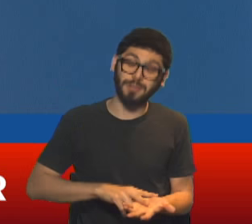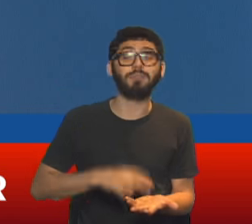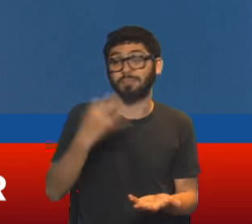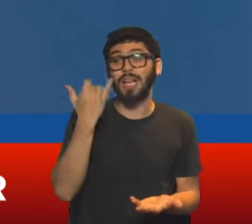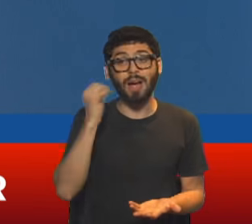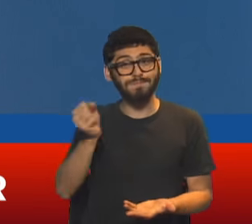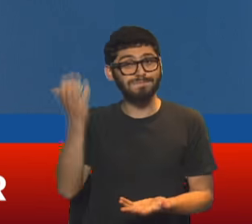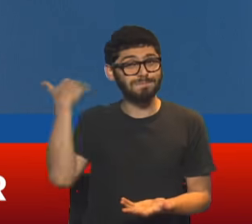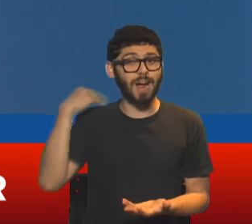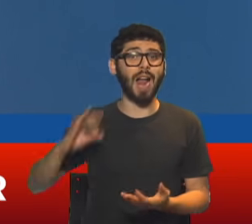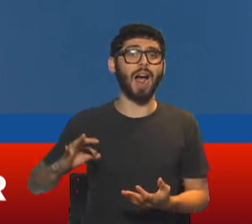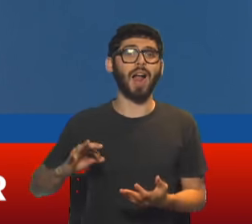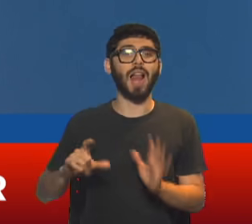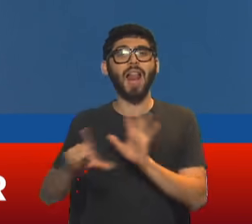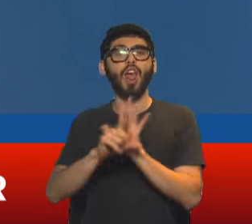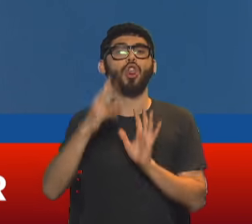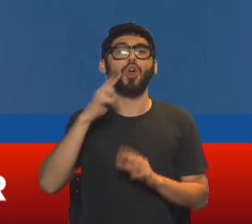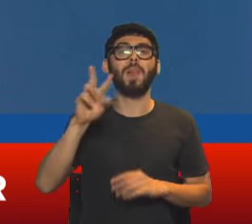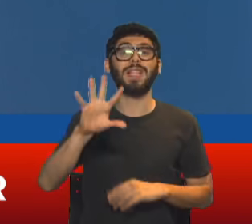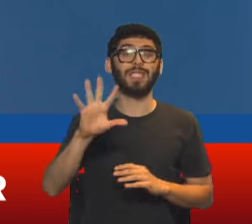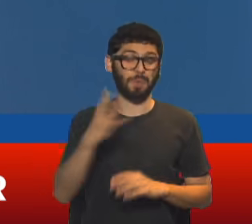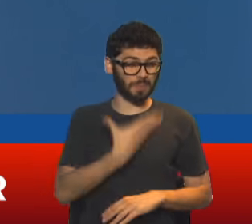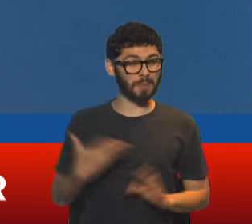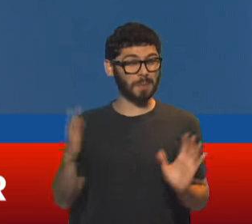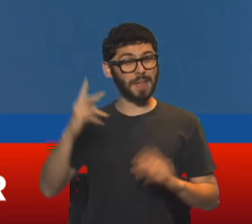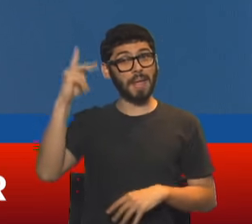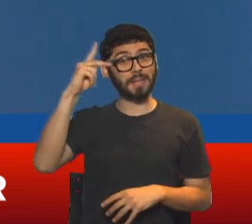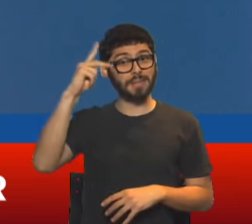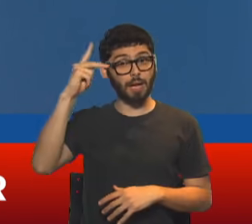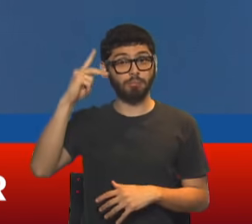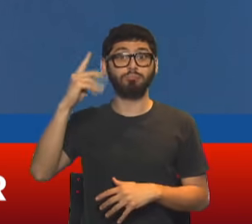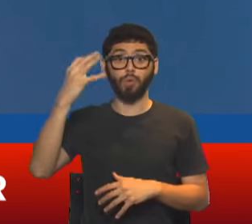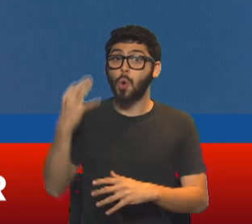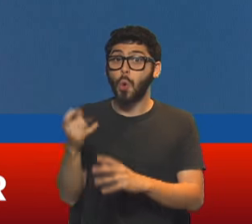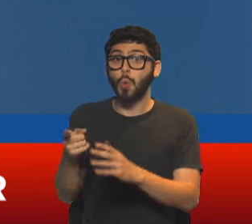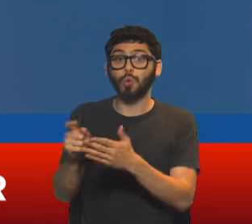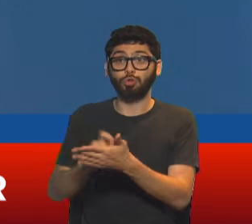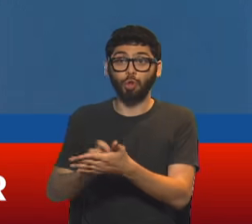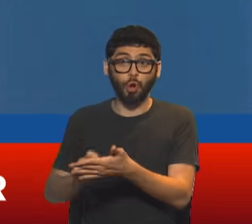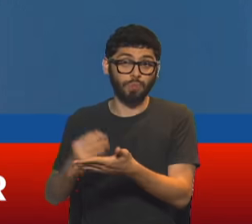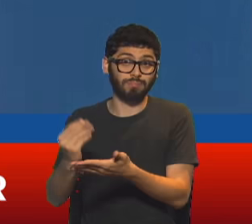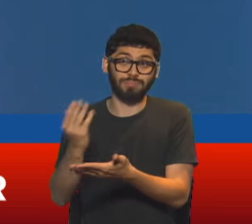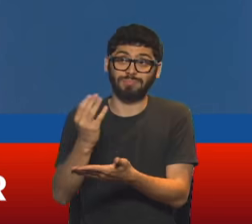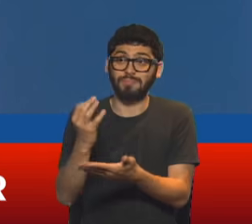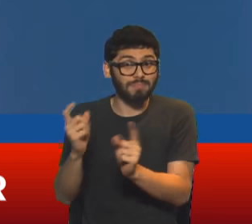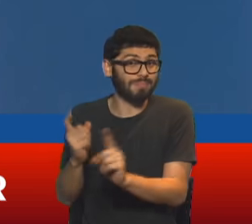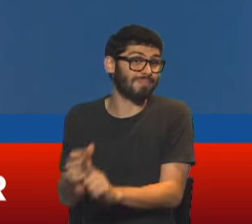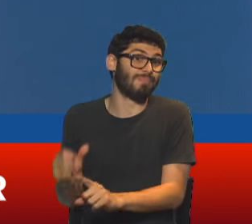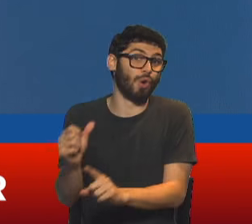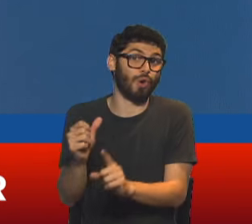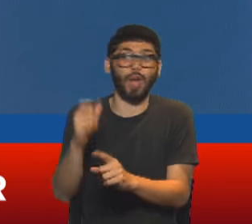que es una ley del 2005 el presidente néstor kirchner que justamente tenía que resolver la enorme desocupación que